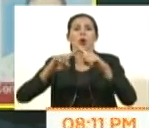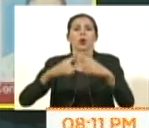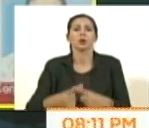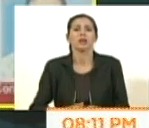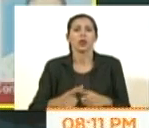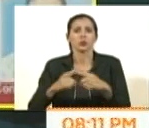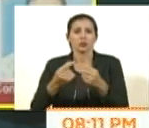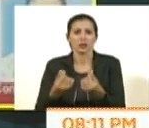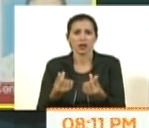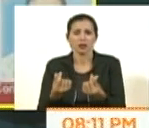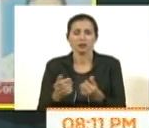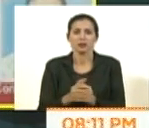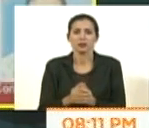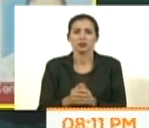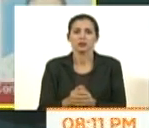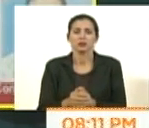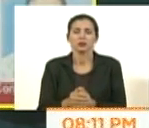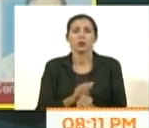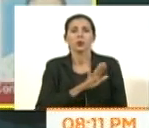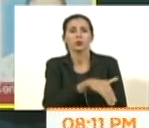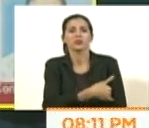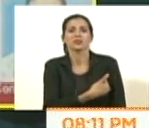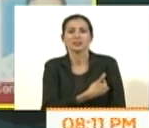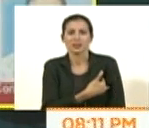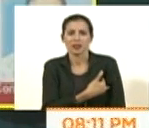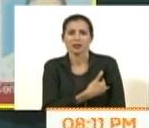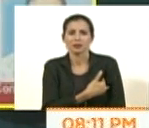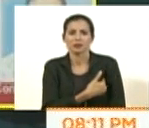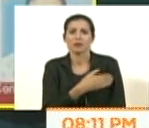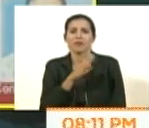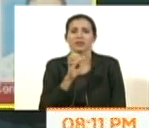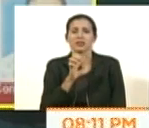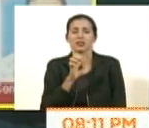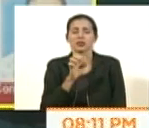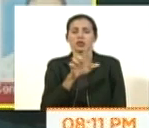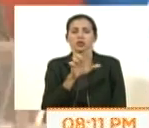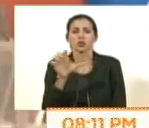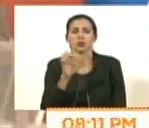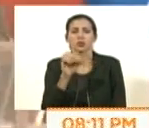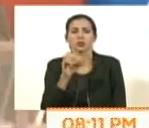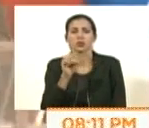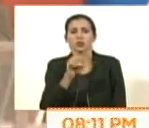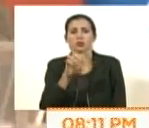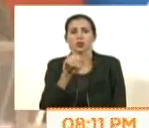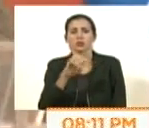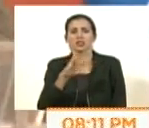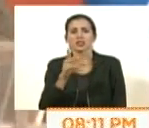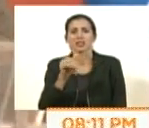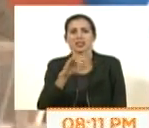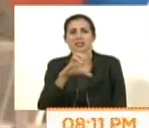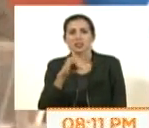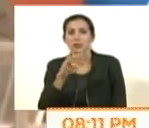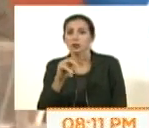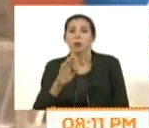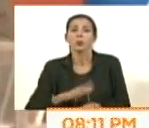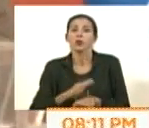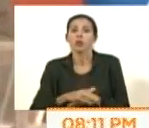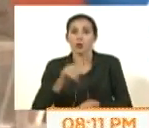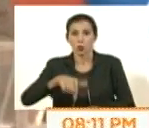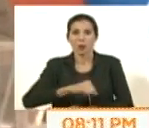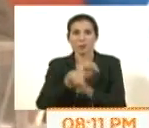Pública de la Universidad Rafael Belloso Chacín, Urbe, quien en horas de la mañana un grupo de